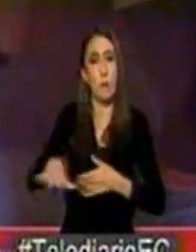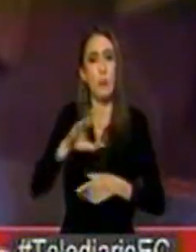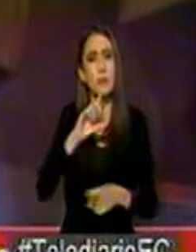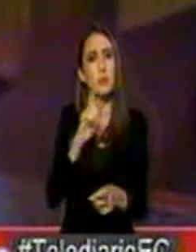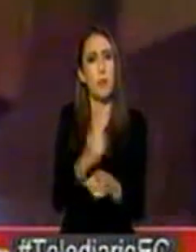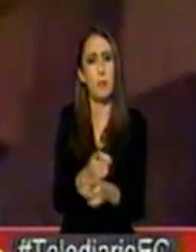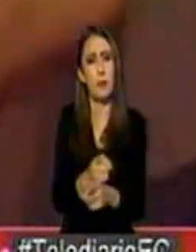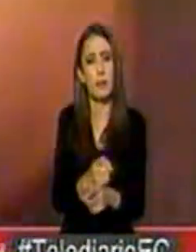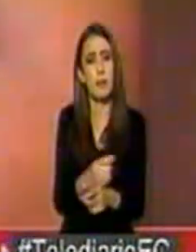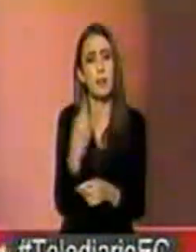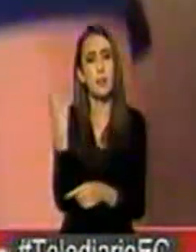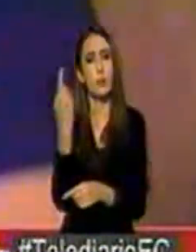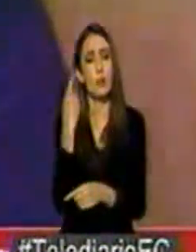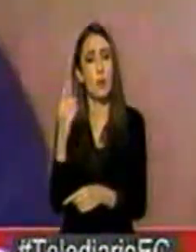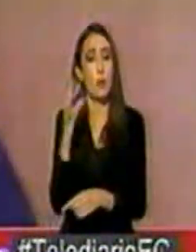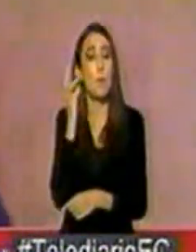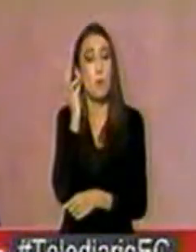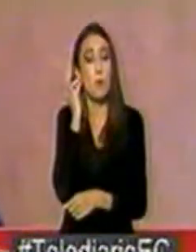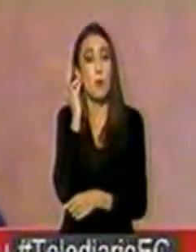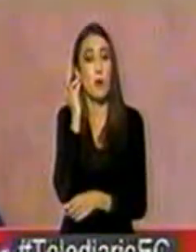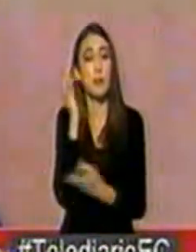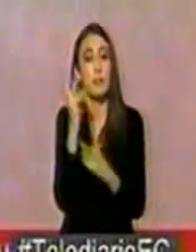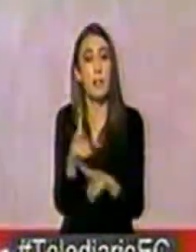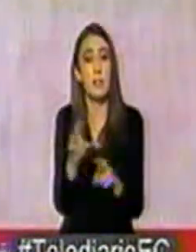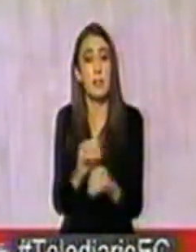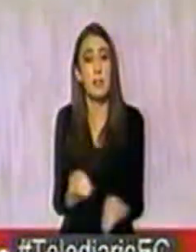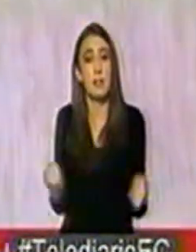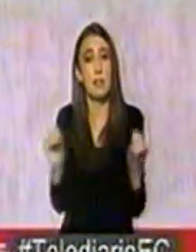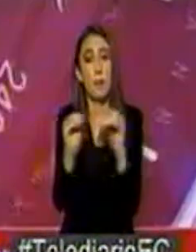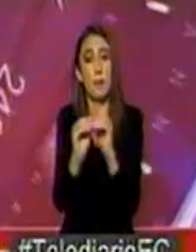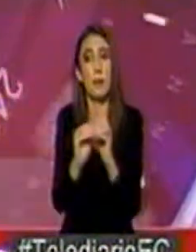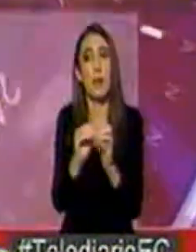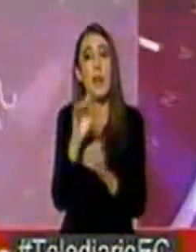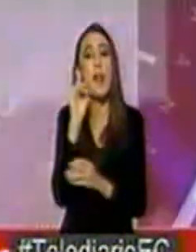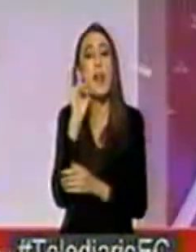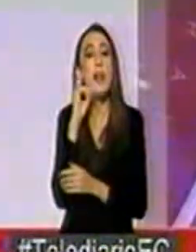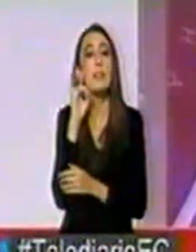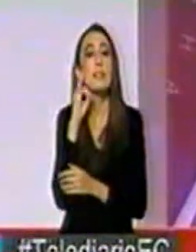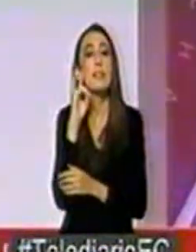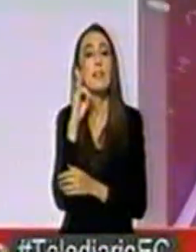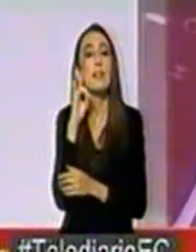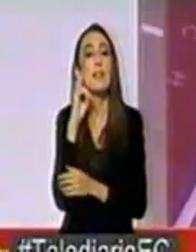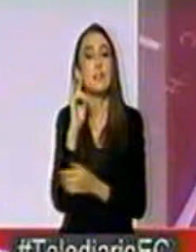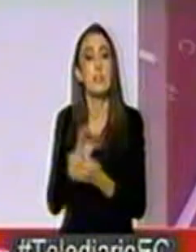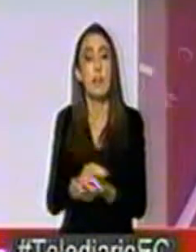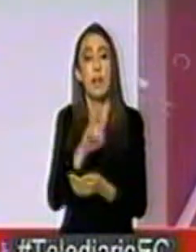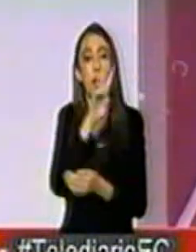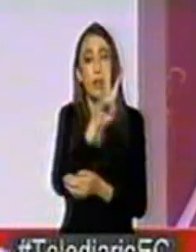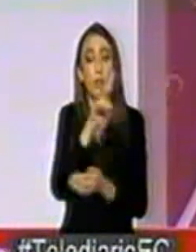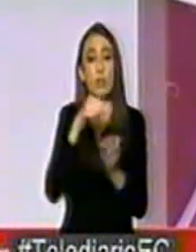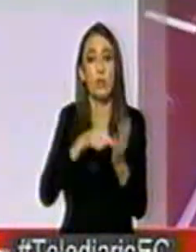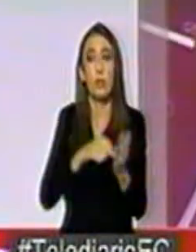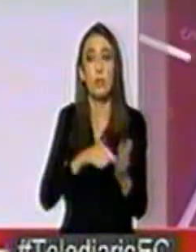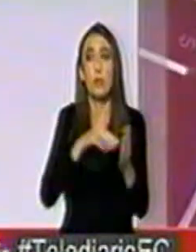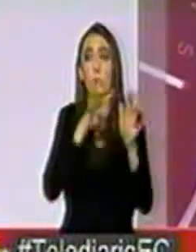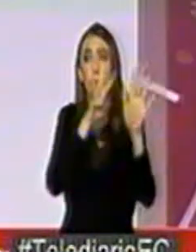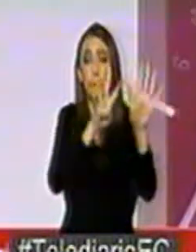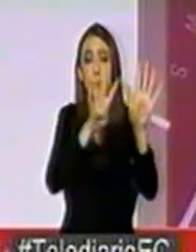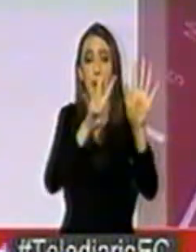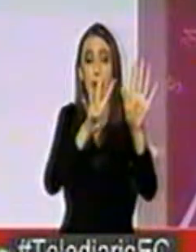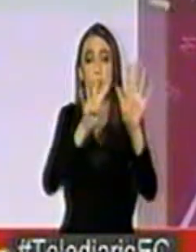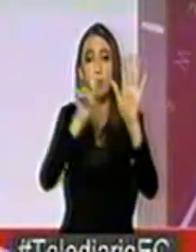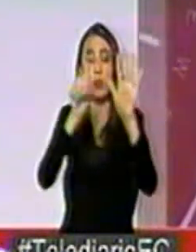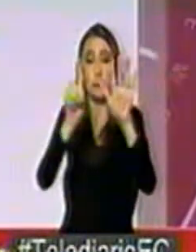se enfrentan no sólo mujeres sino en su gran mayoría las niñas dos mil novecientos sesenta niñas quedan